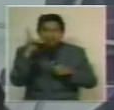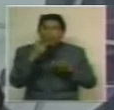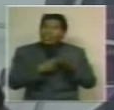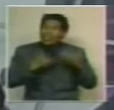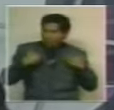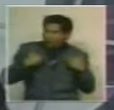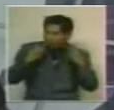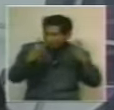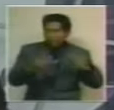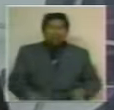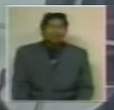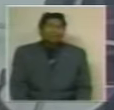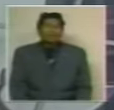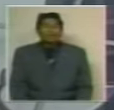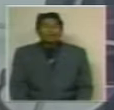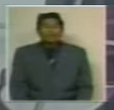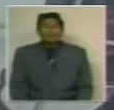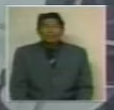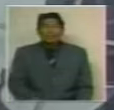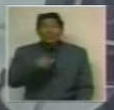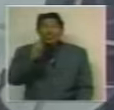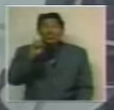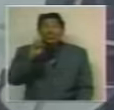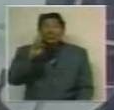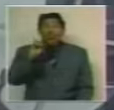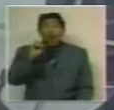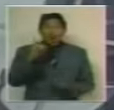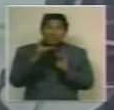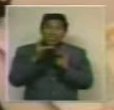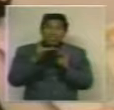tiene? José Luis Toro, con la información.